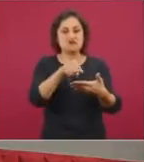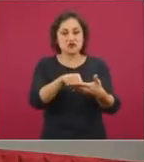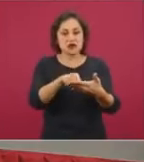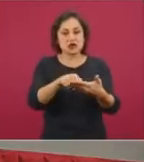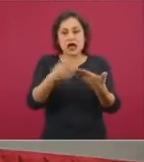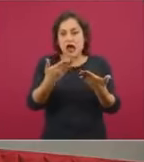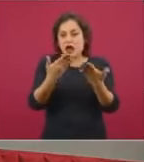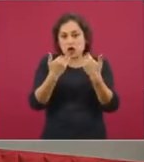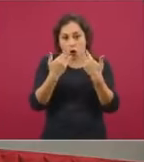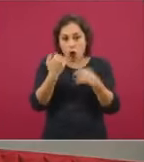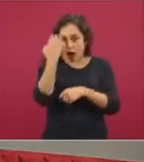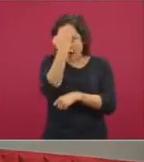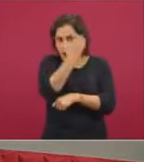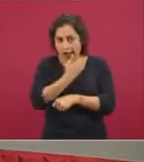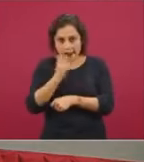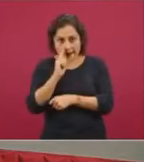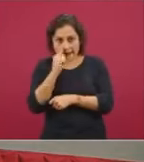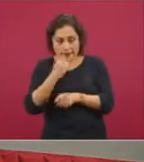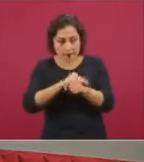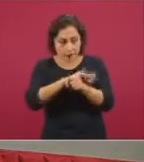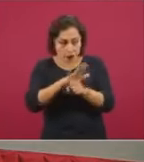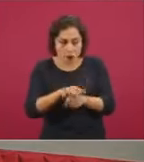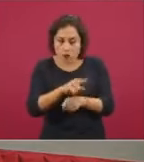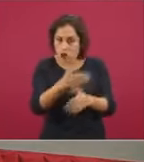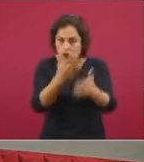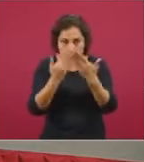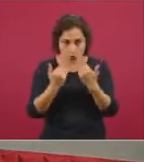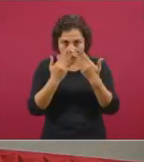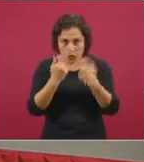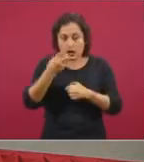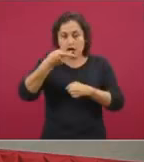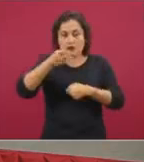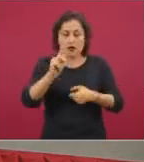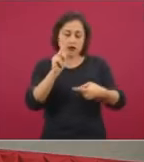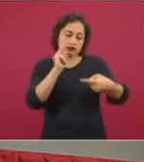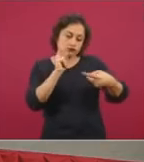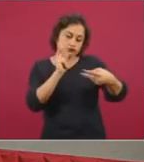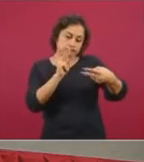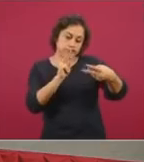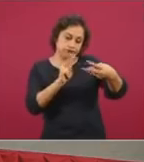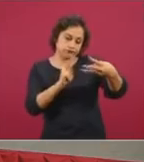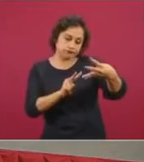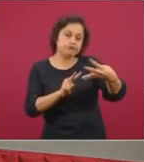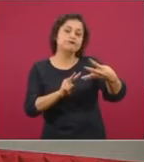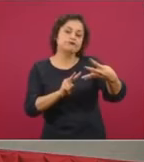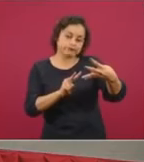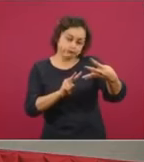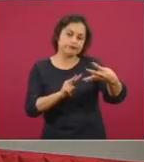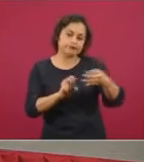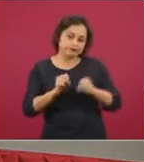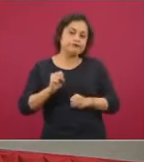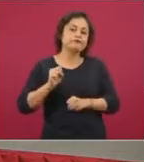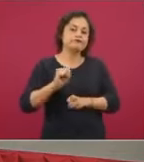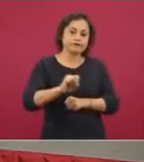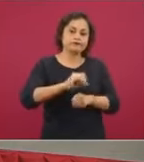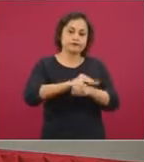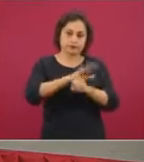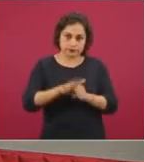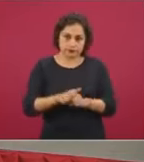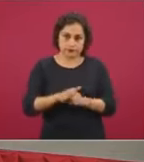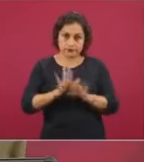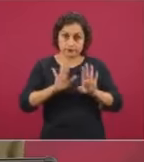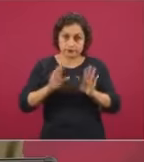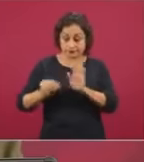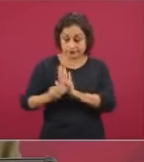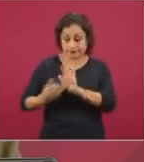para decir que estaba infectado por el virus SARS-CoV-2, todo demuestra que tiene todos los datos clínicos que sugieren COVID. Y esto es